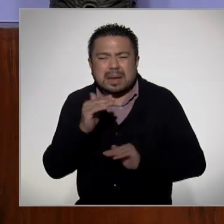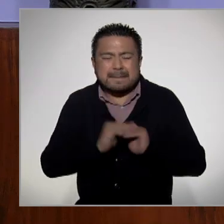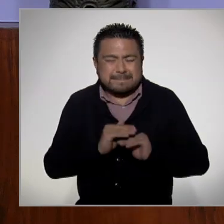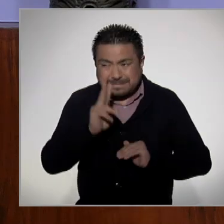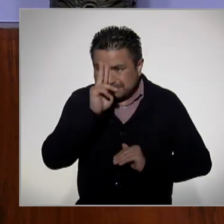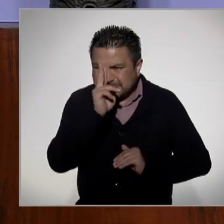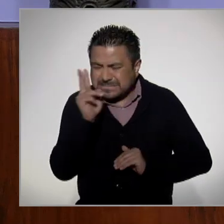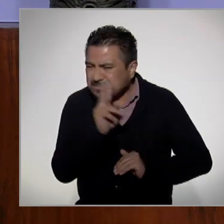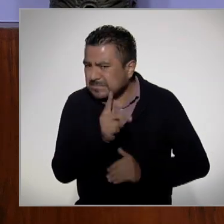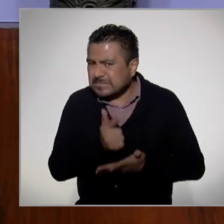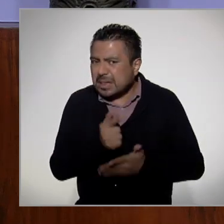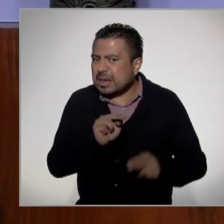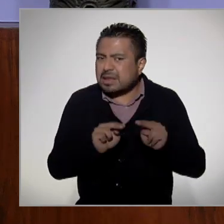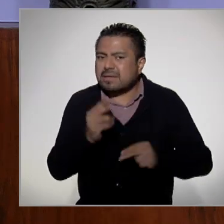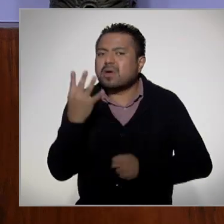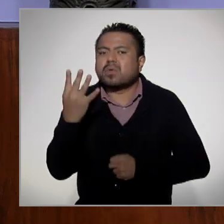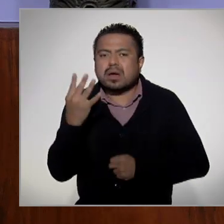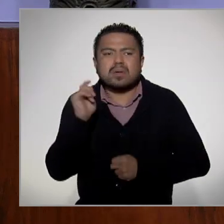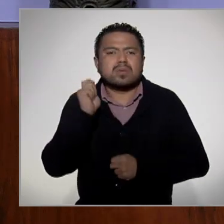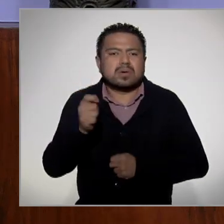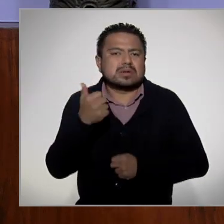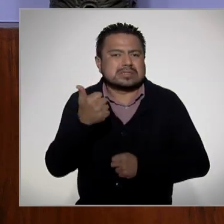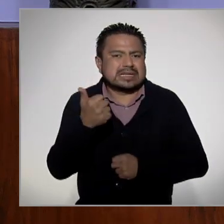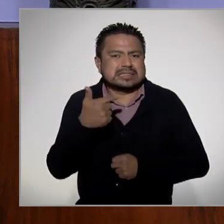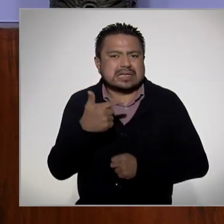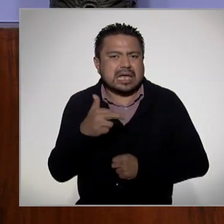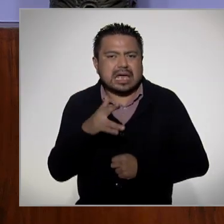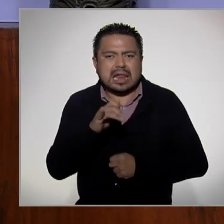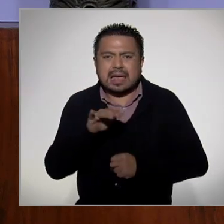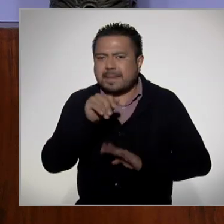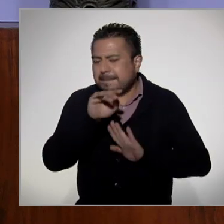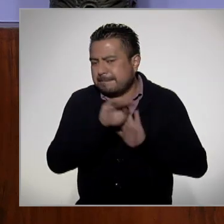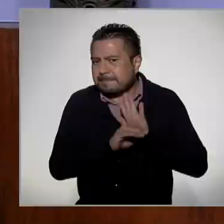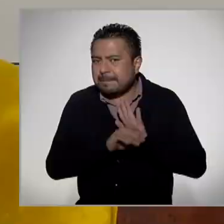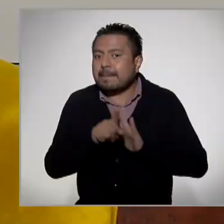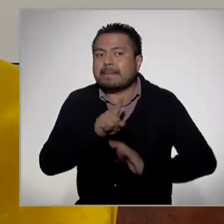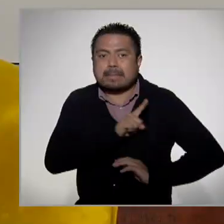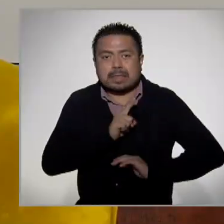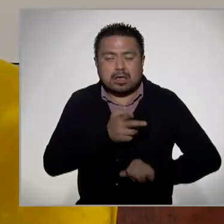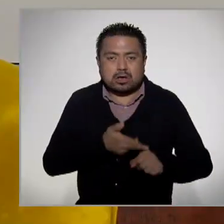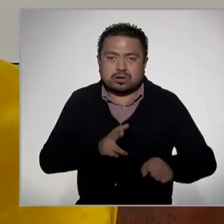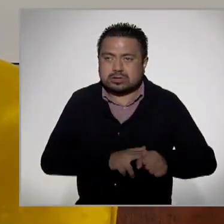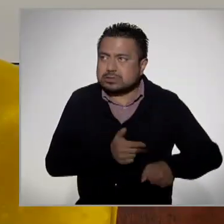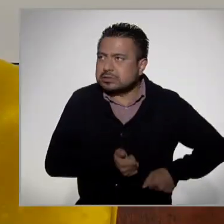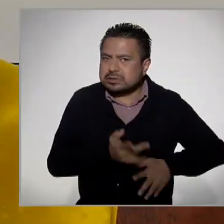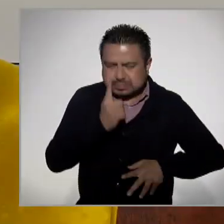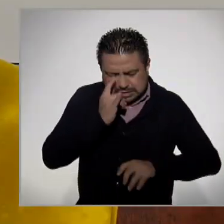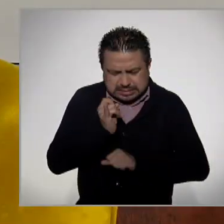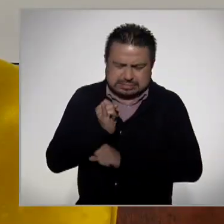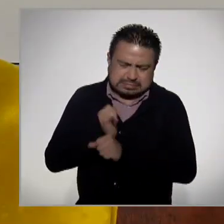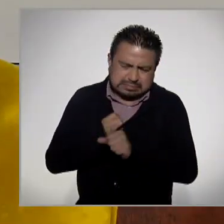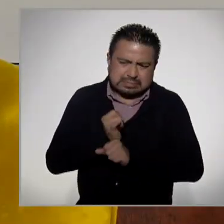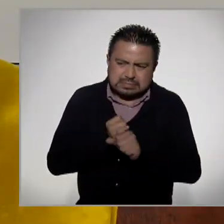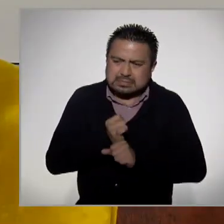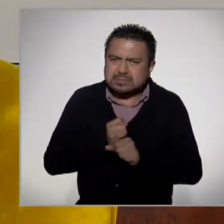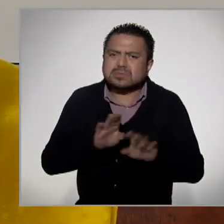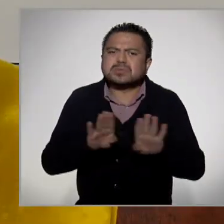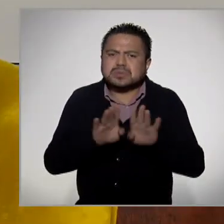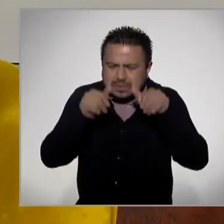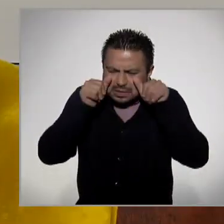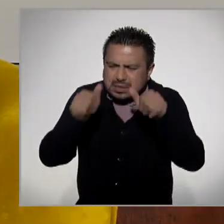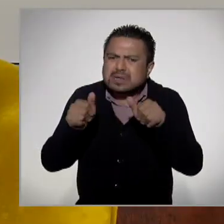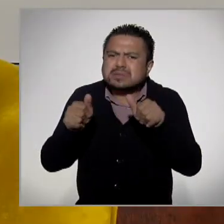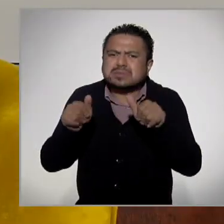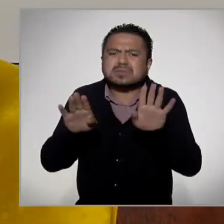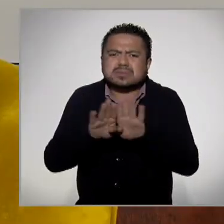grave o grado 4 es cuando están por debajo de 6 gramos y normalmente esas personas deberían de estar hospitalizados para estudiarse y tratar como se trata una